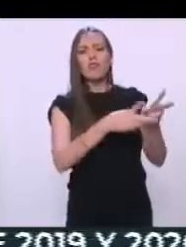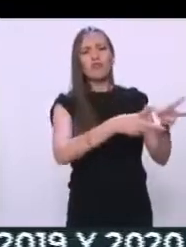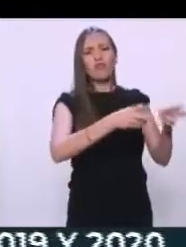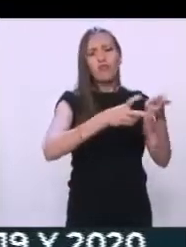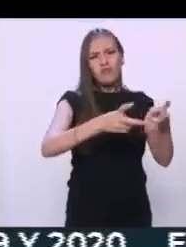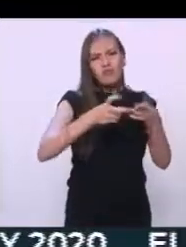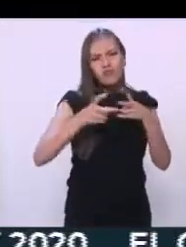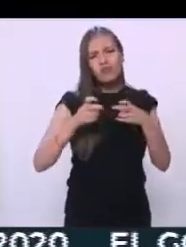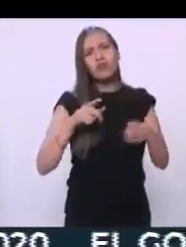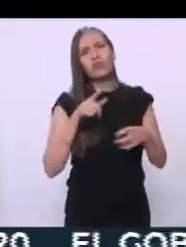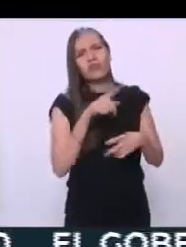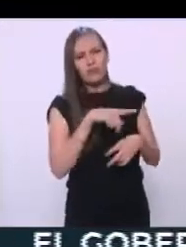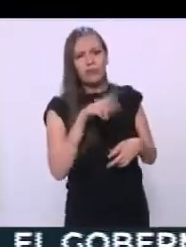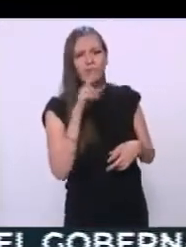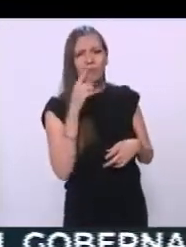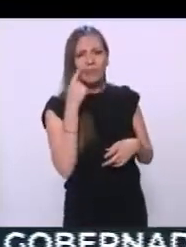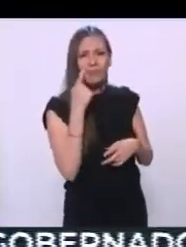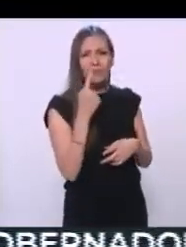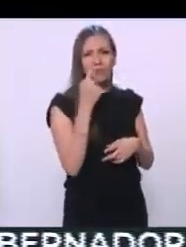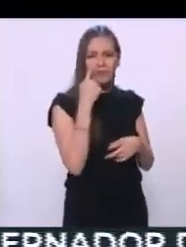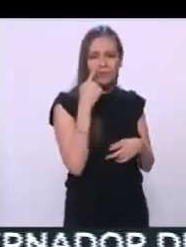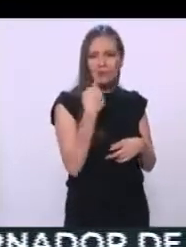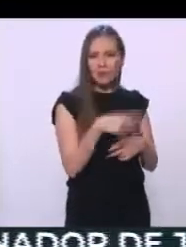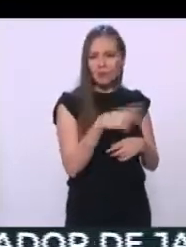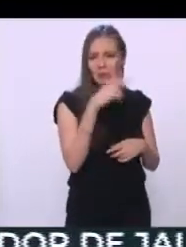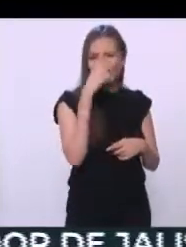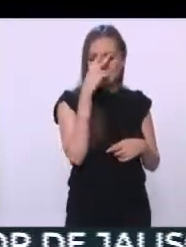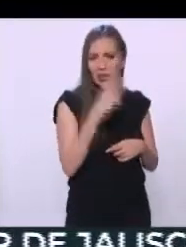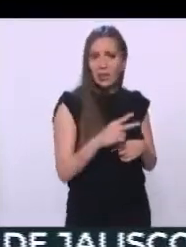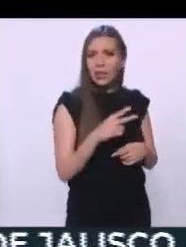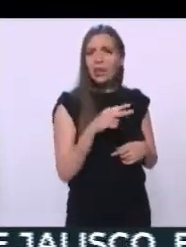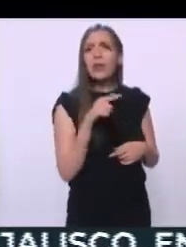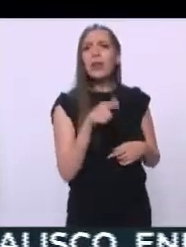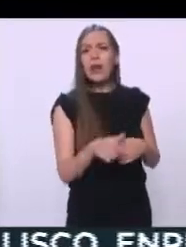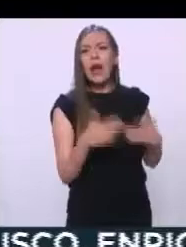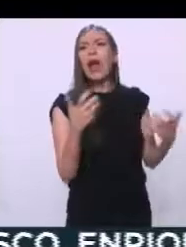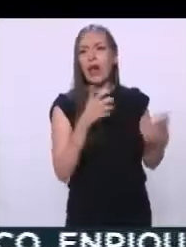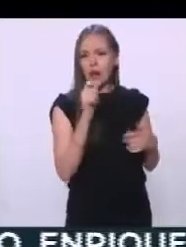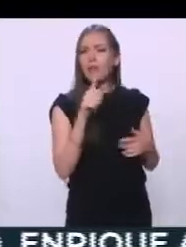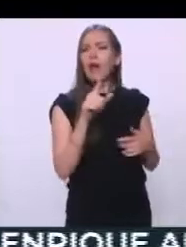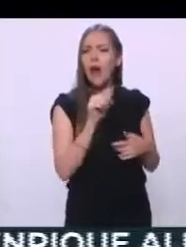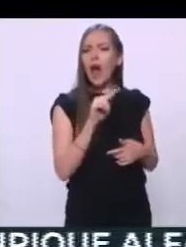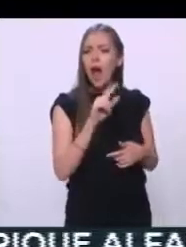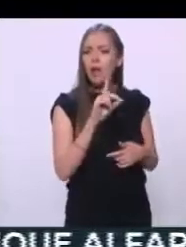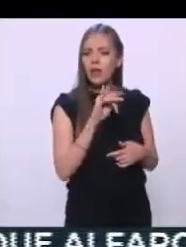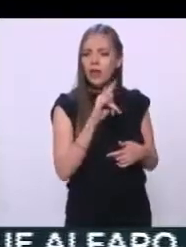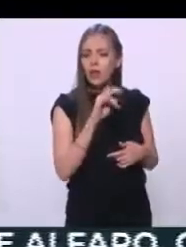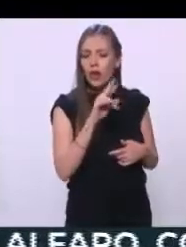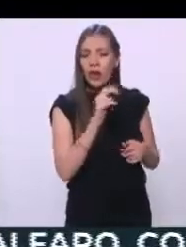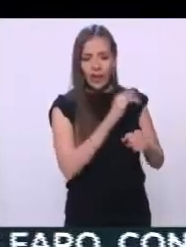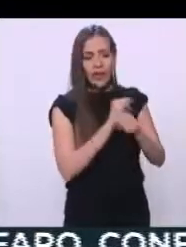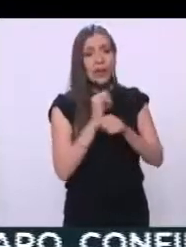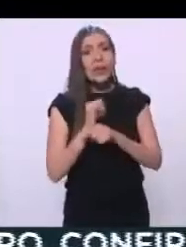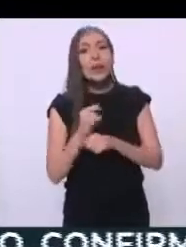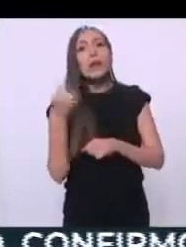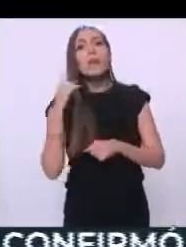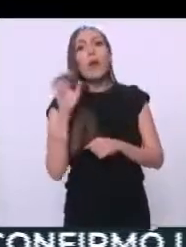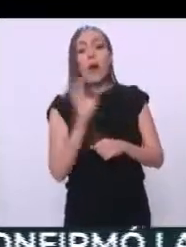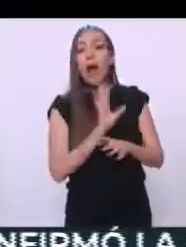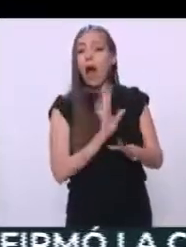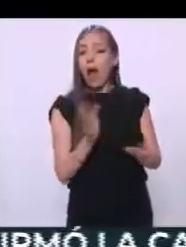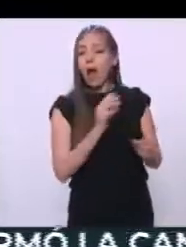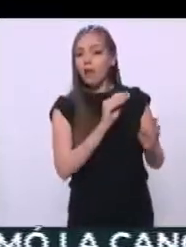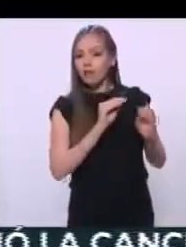y de saqueo que hemos visto en el país se documentaron muy puntualmente en la auditoría, pero a final de cuentas, pues a la hora de judicializar los